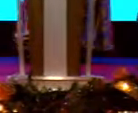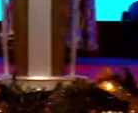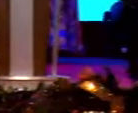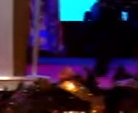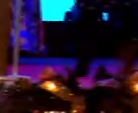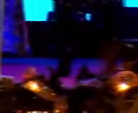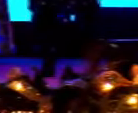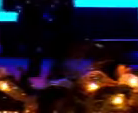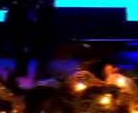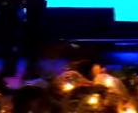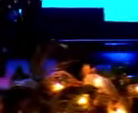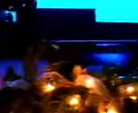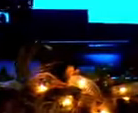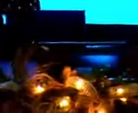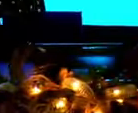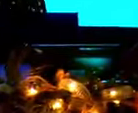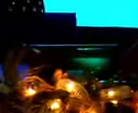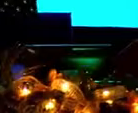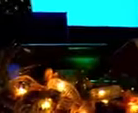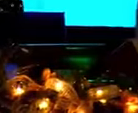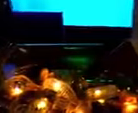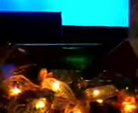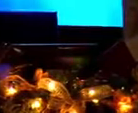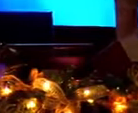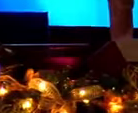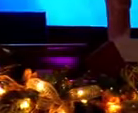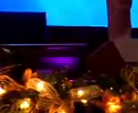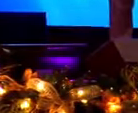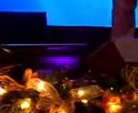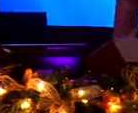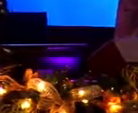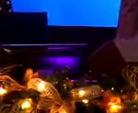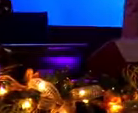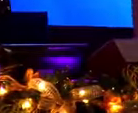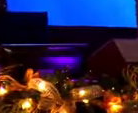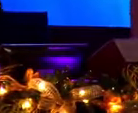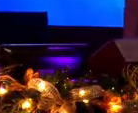No hay Dios tan grande como tú, díselo.